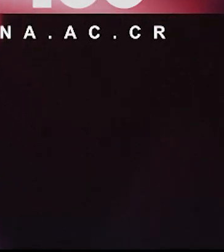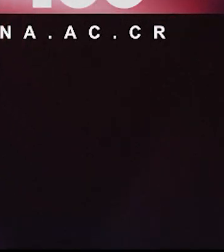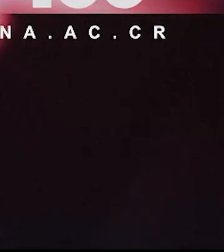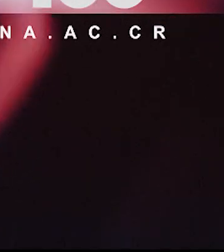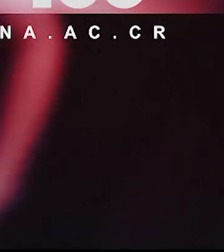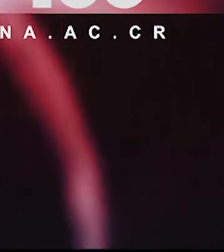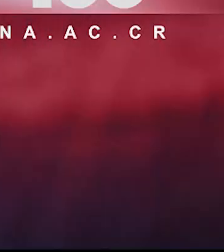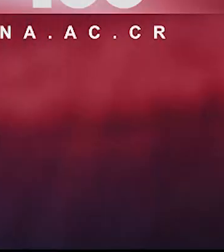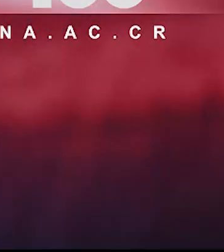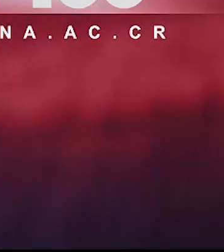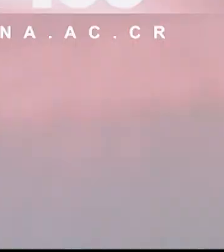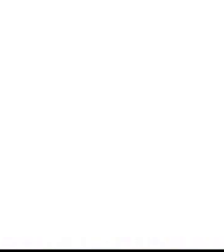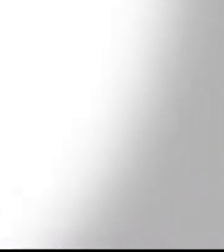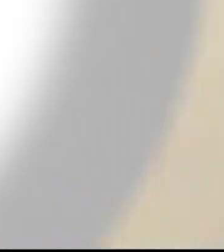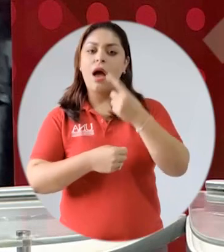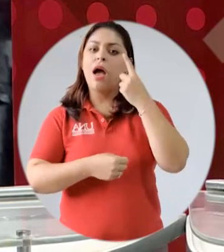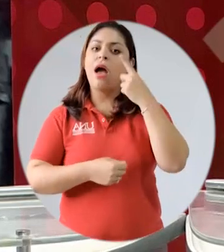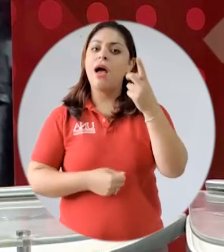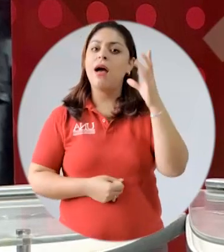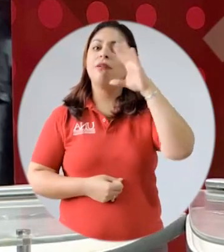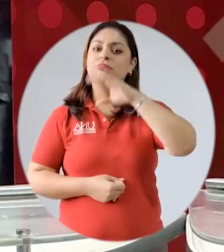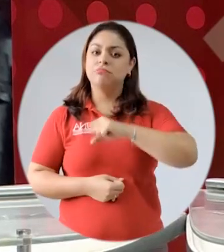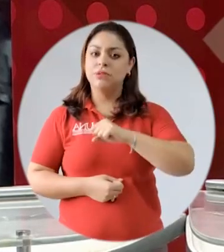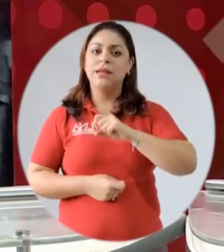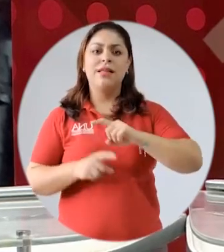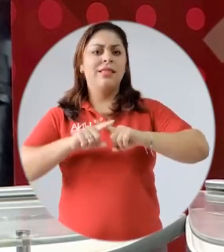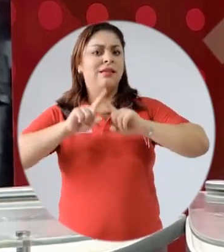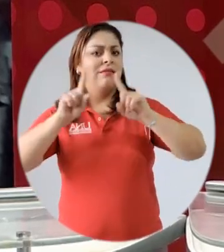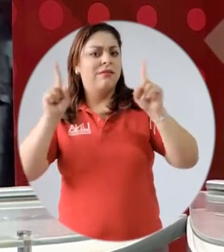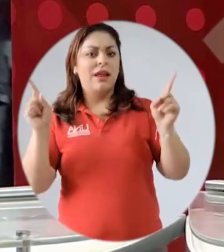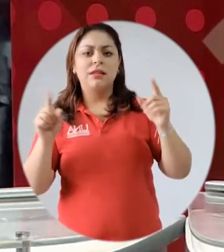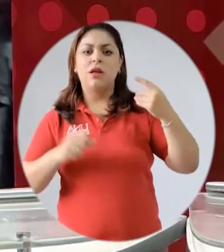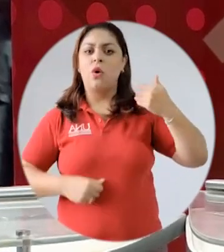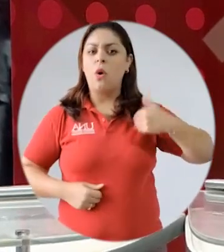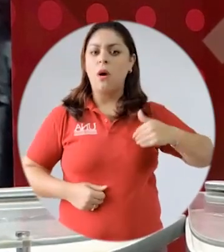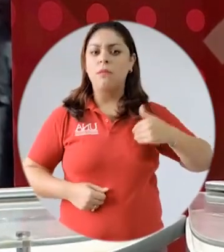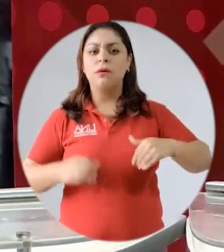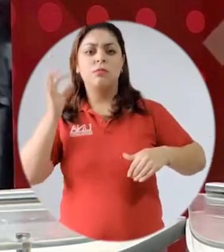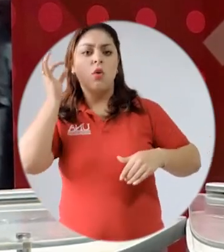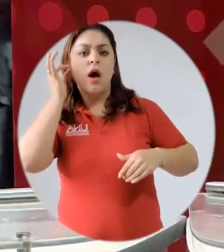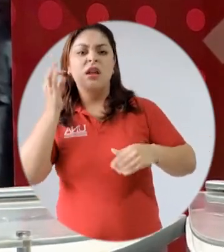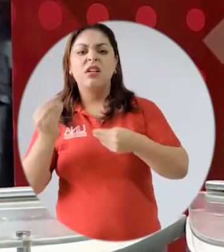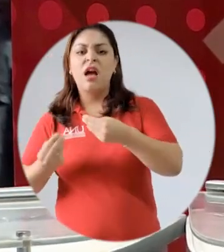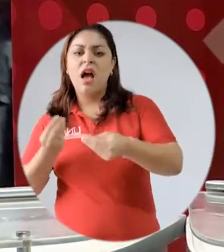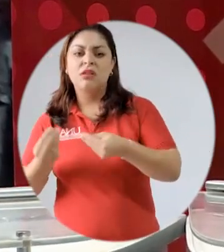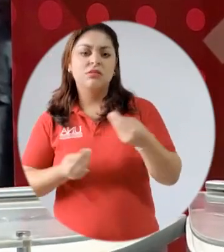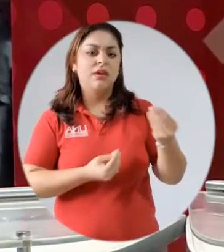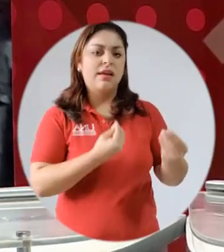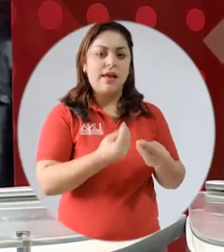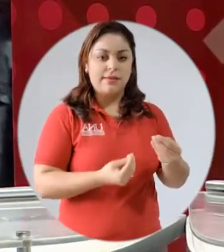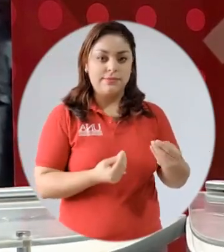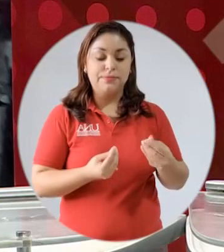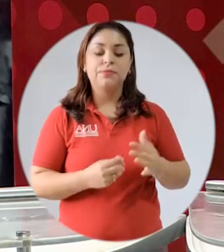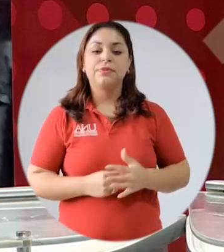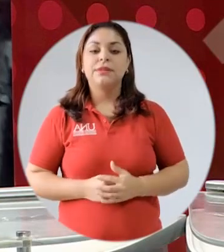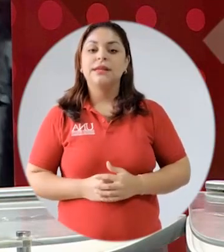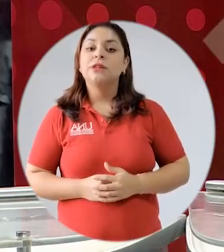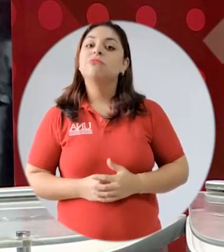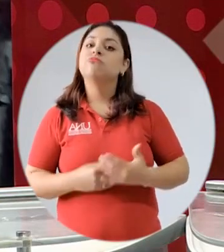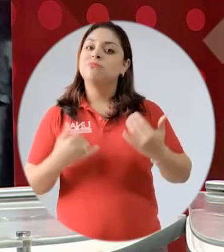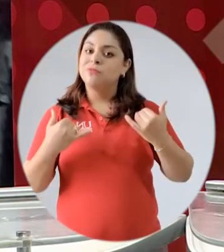erradicando sí, yo le ayudo a mi esposa, ¿verdad? O yo también cuido a los hijos porque un día los llevé al súper conmigo. Es realmente que esa narrativa